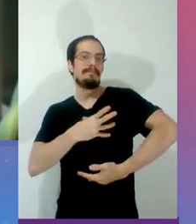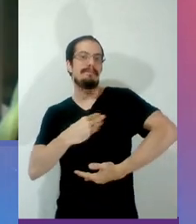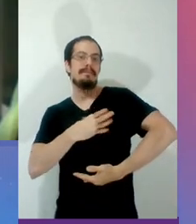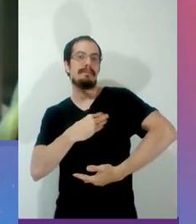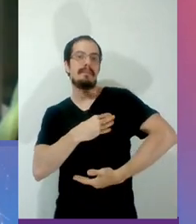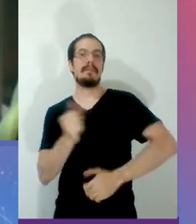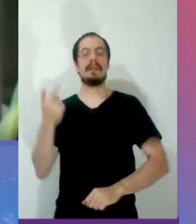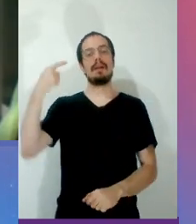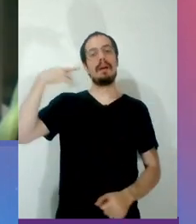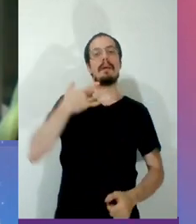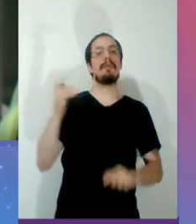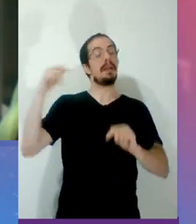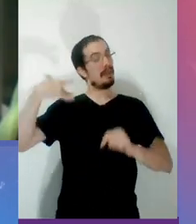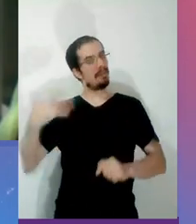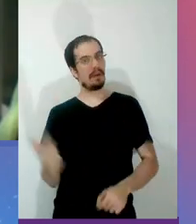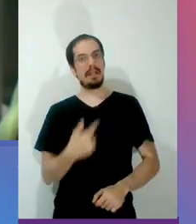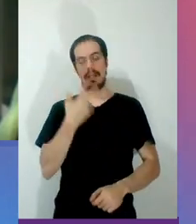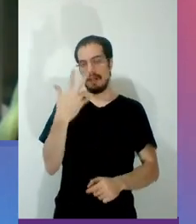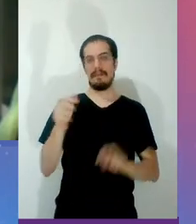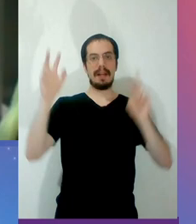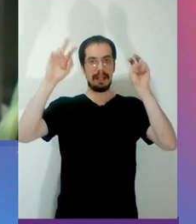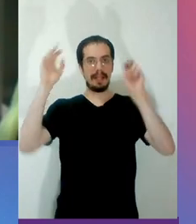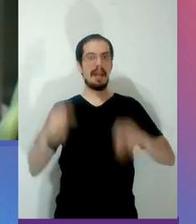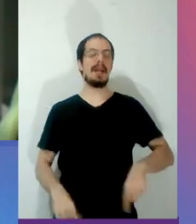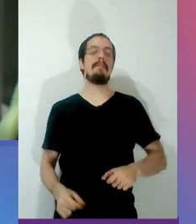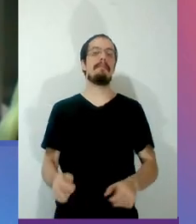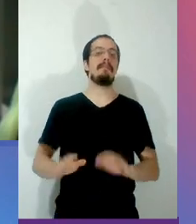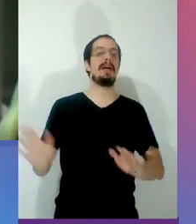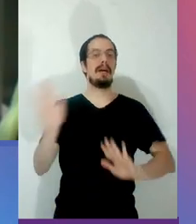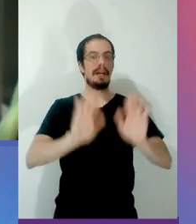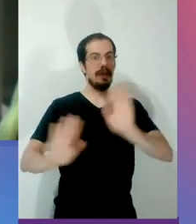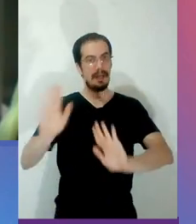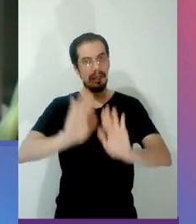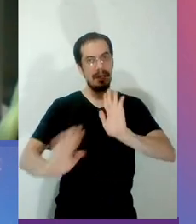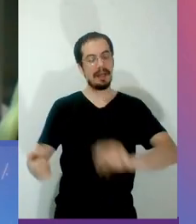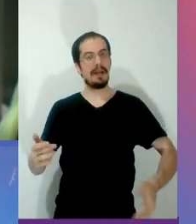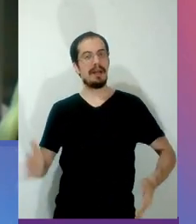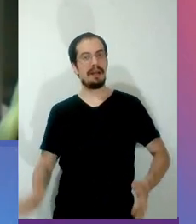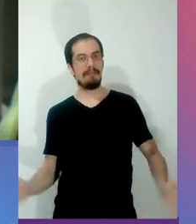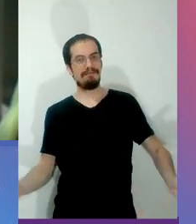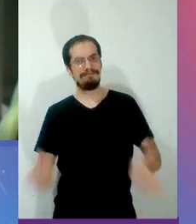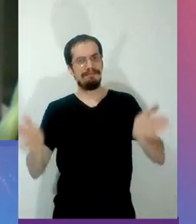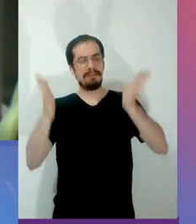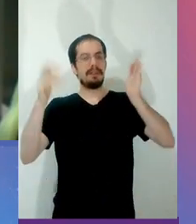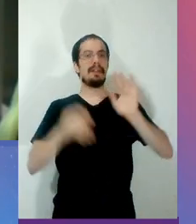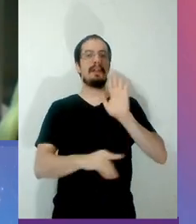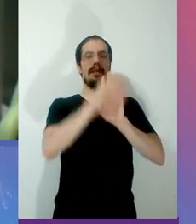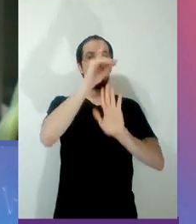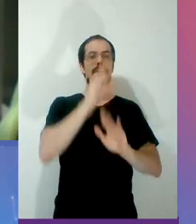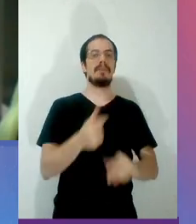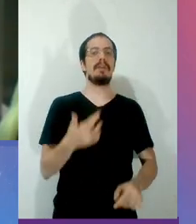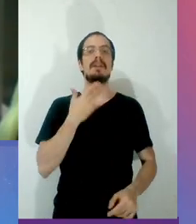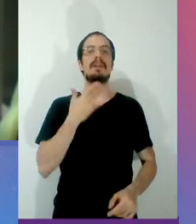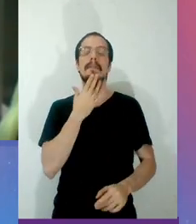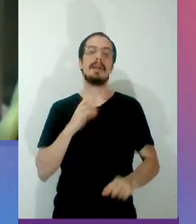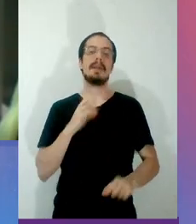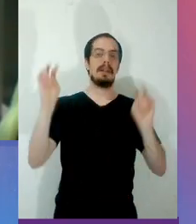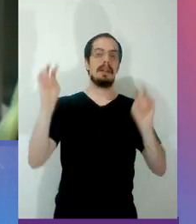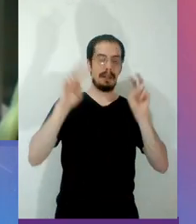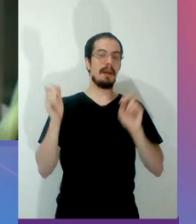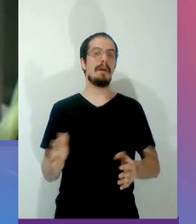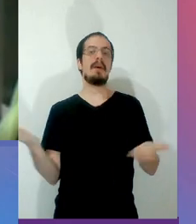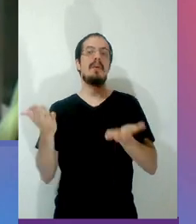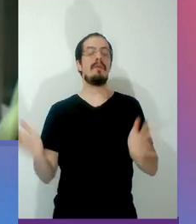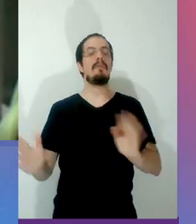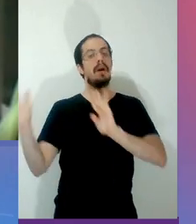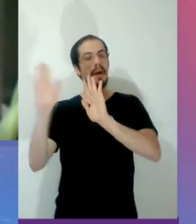crianza protegida. La ley Mila, que se promulgó hace poquito, que es la ley de acompañamiento digno en los hospitales, que me